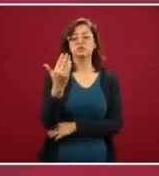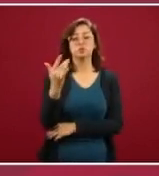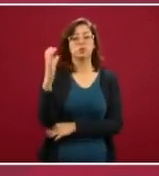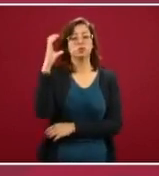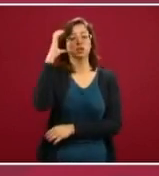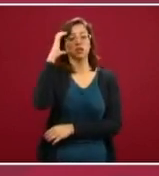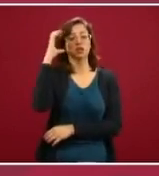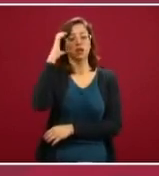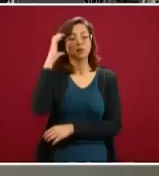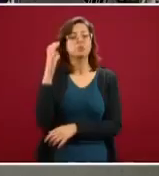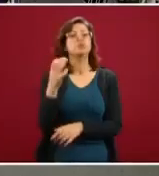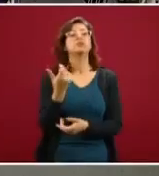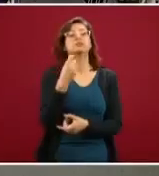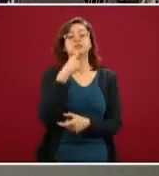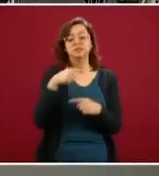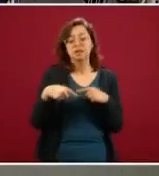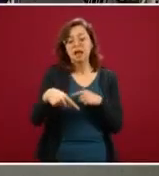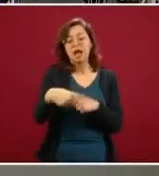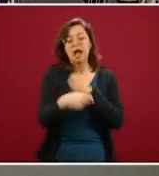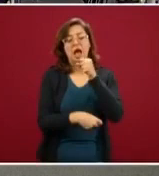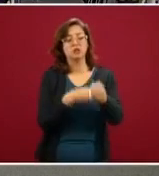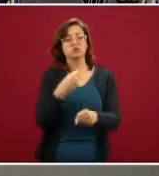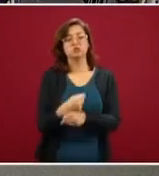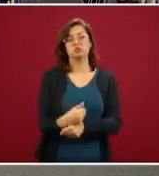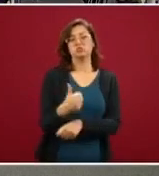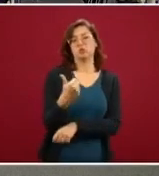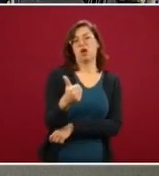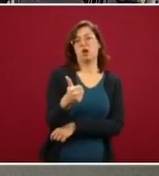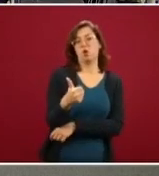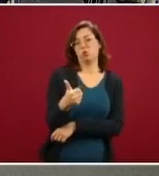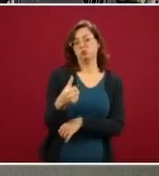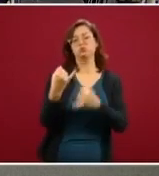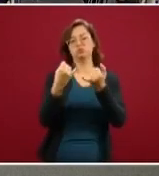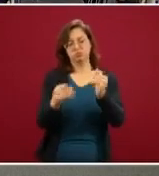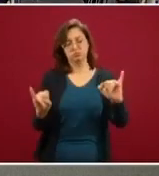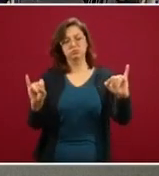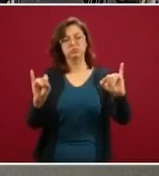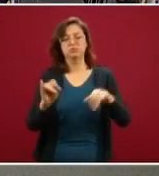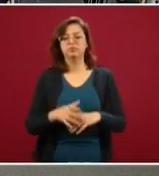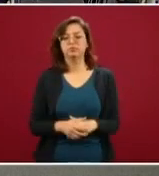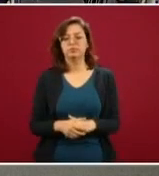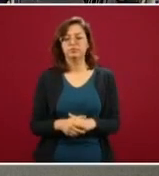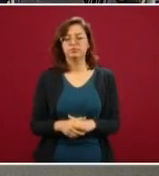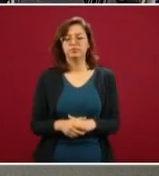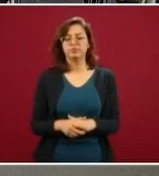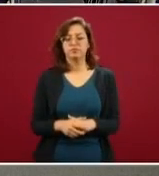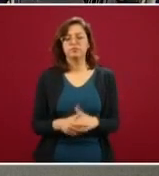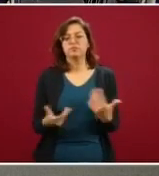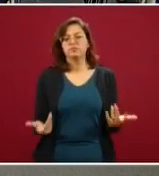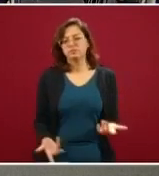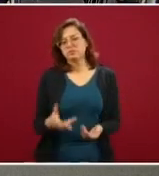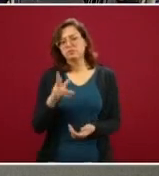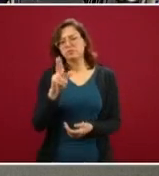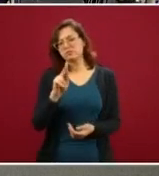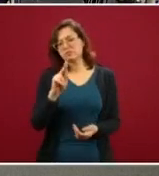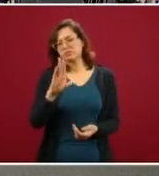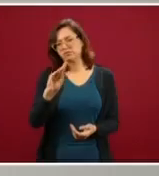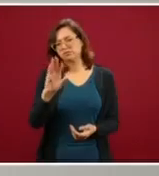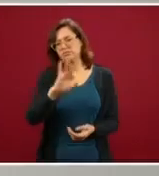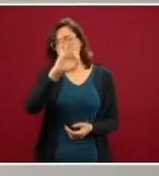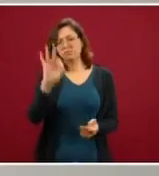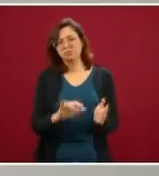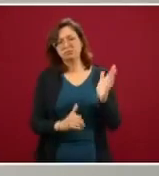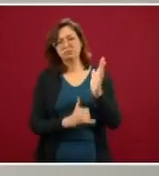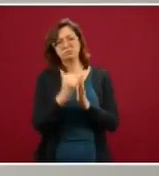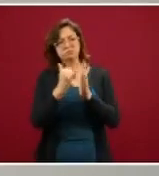esperamos nosotros este año, más o menos como por agosto, inaugurarlo. Va en un 80-90%